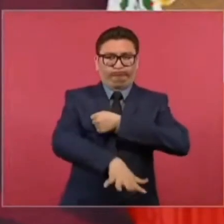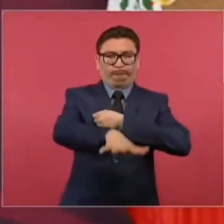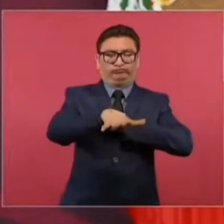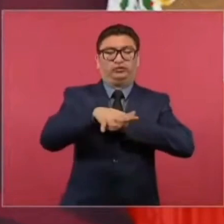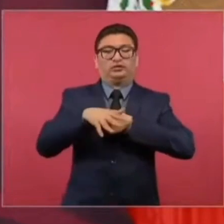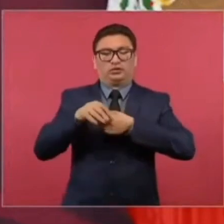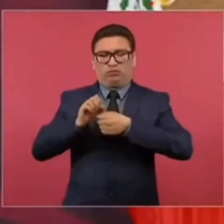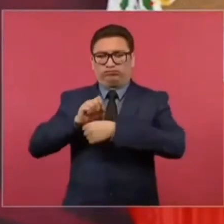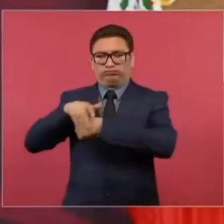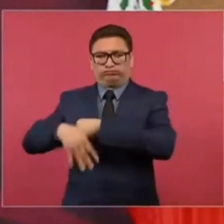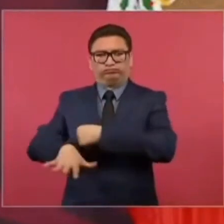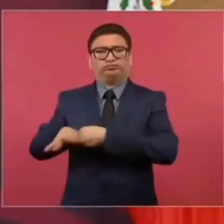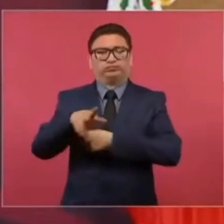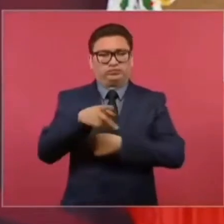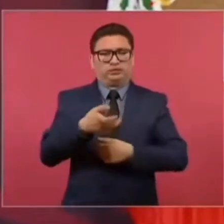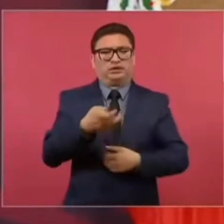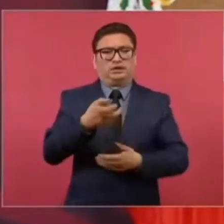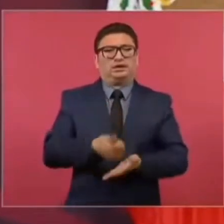a